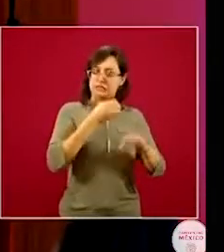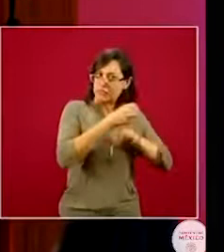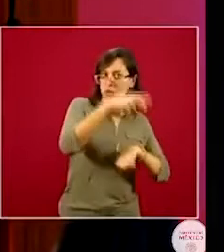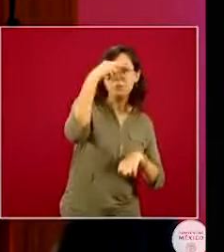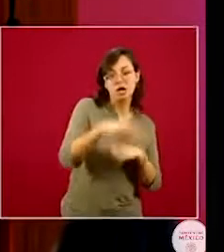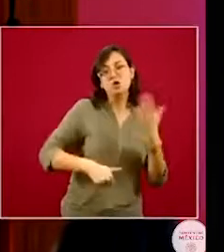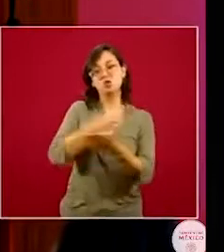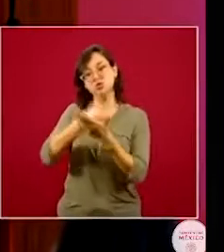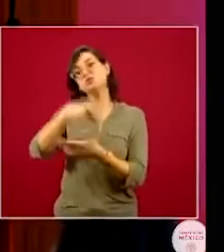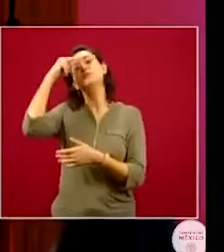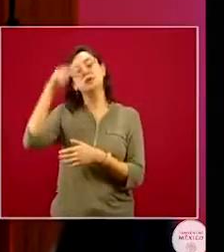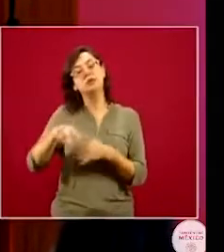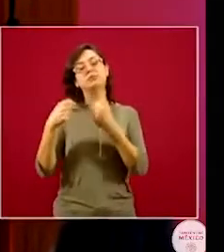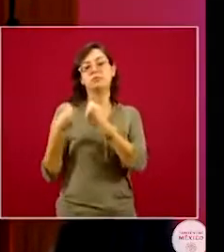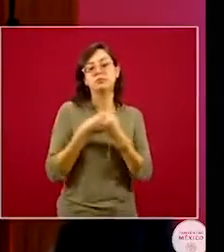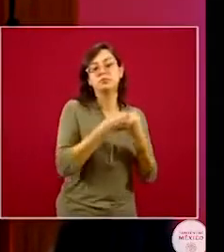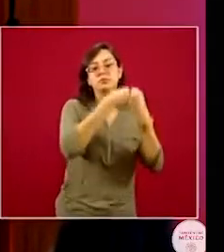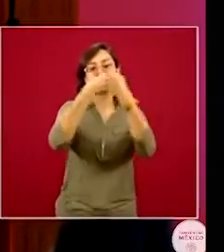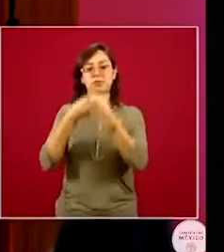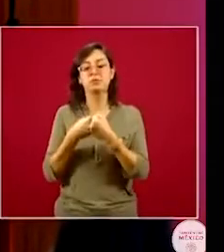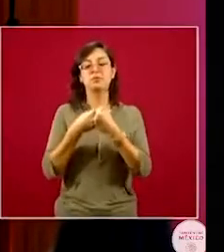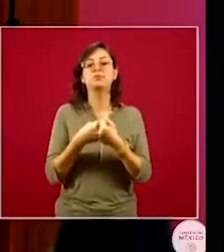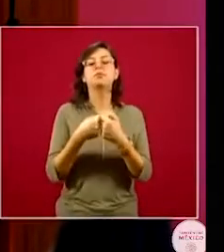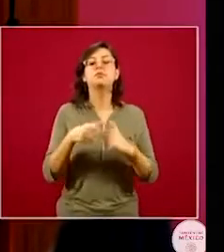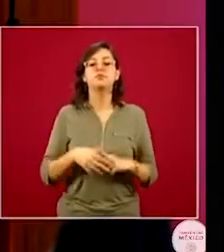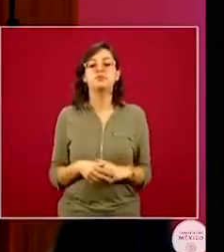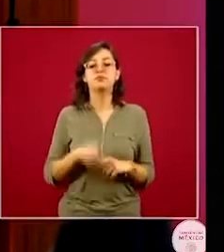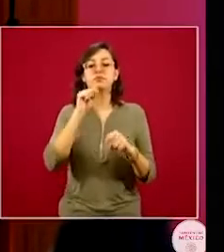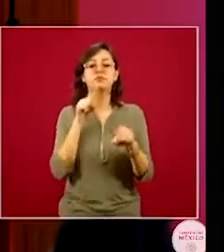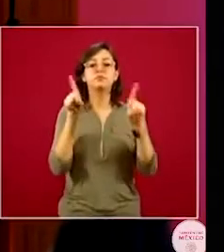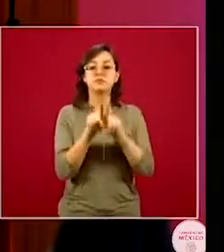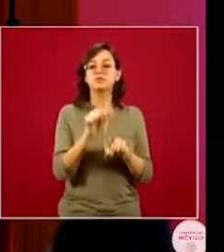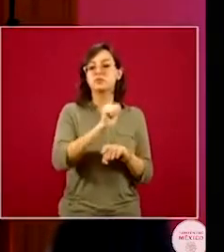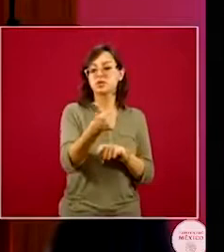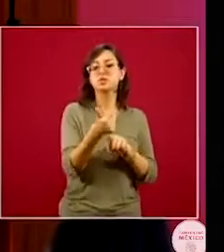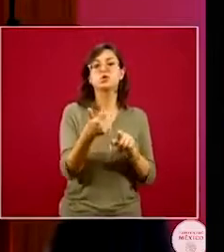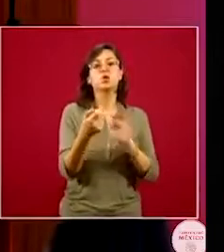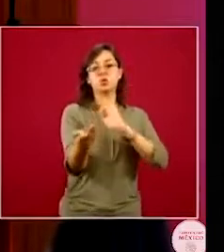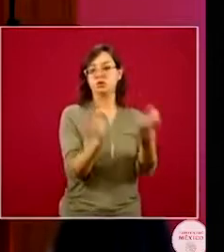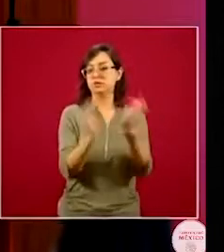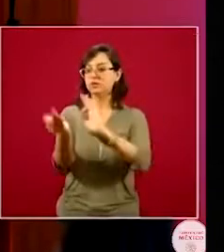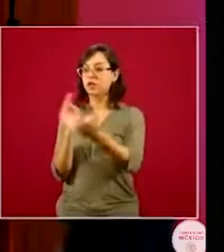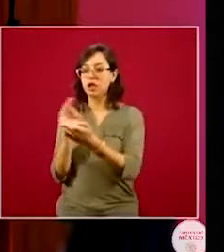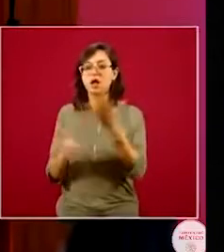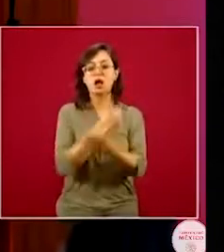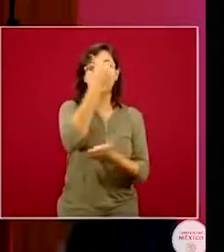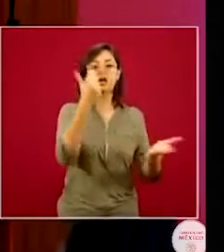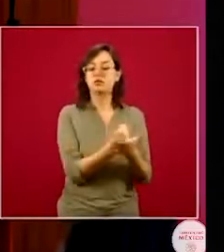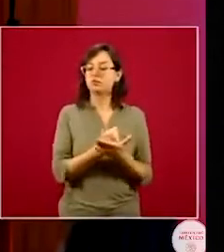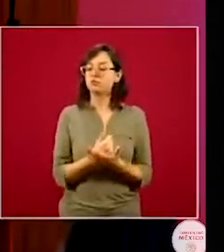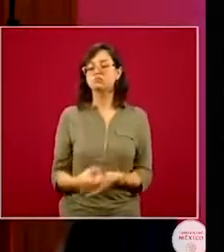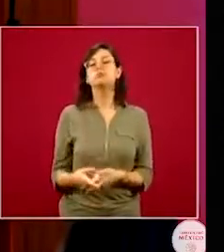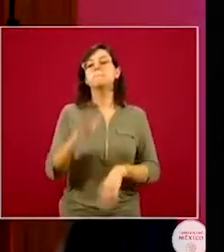alguna de estas 324 unidades territoriales detecte un nuevo caso pasarán al color rojo en el sistema semáforo